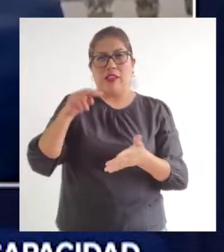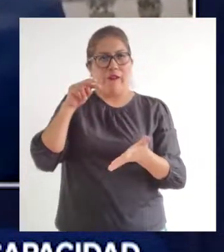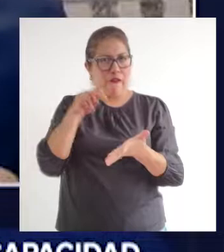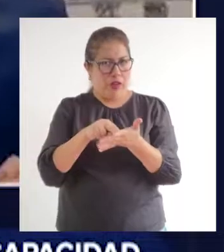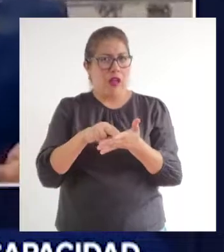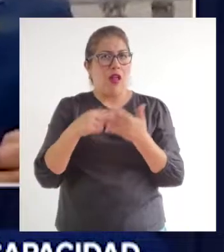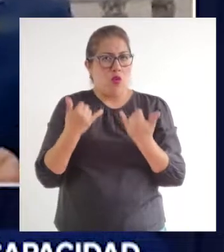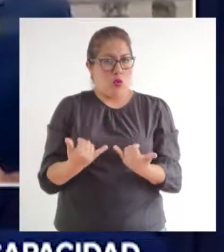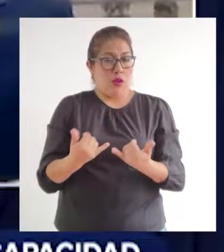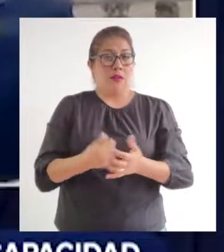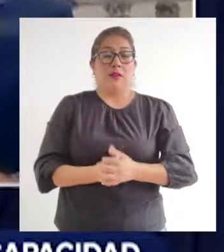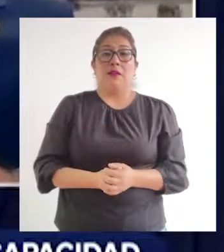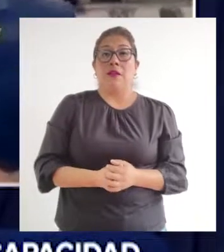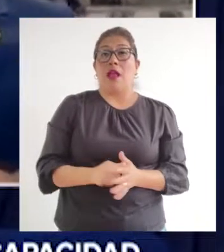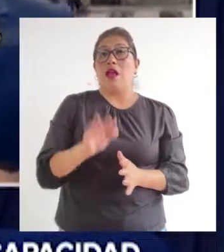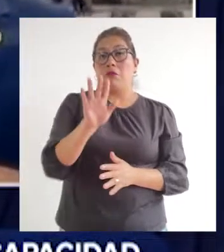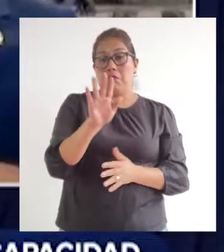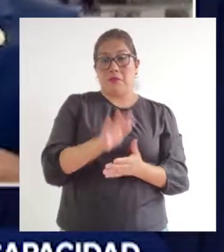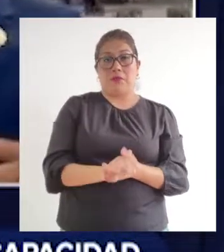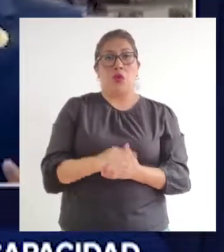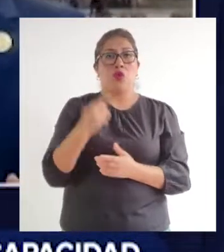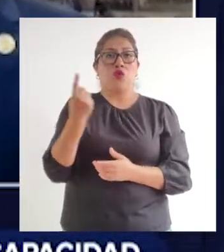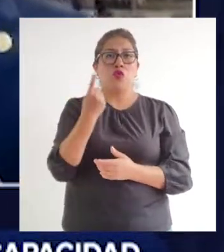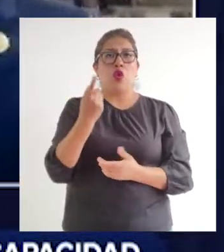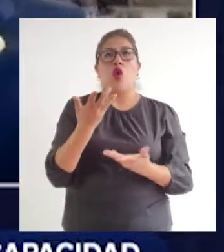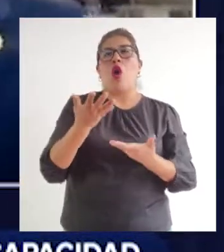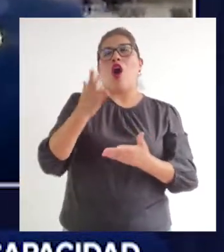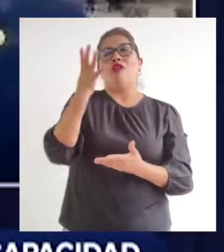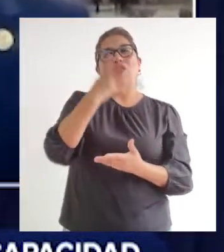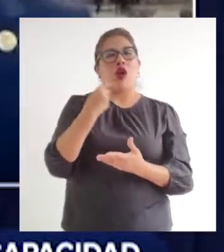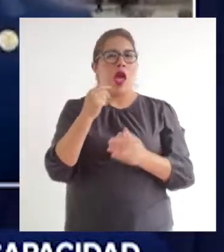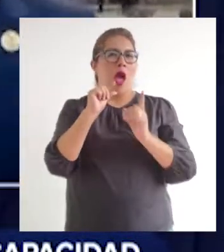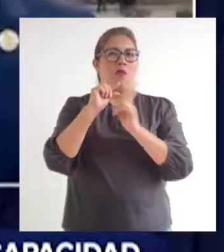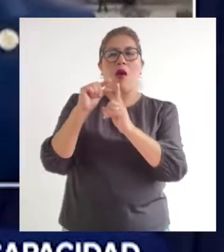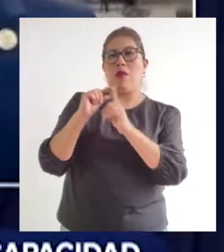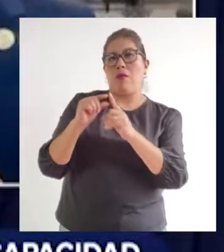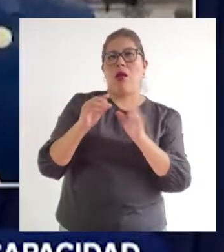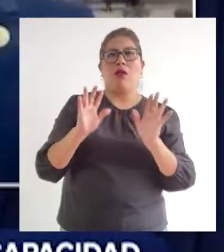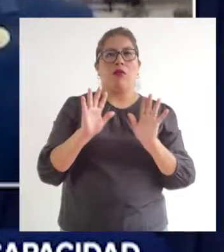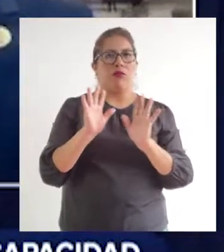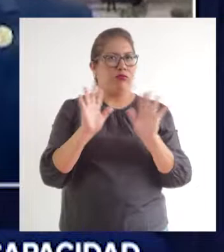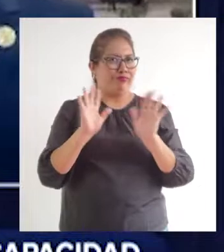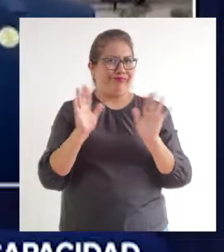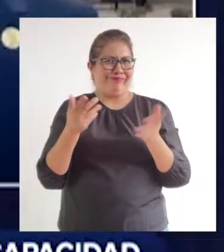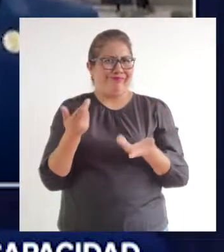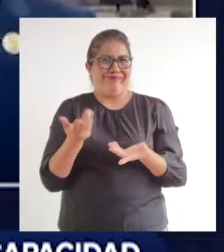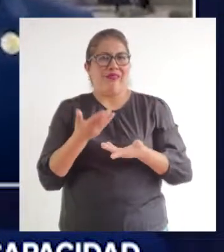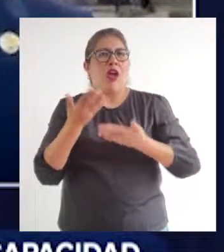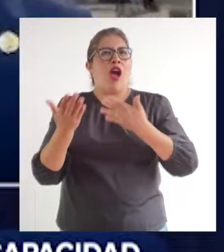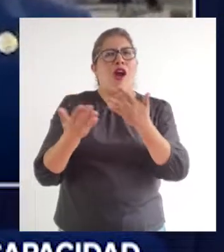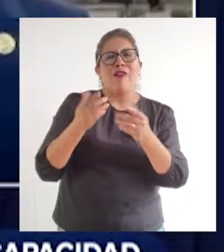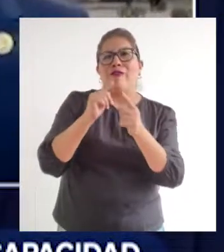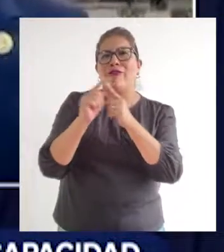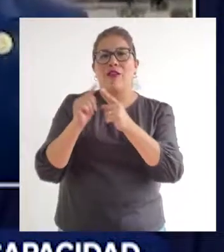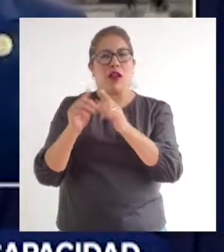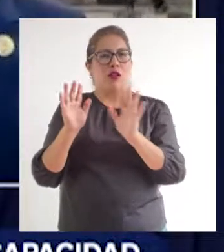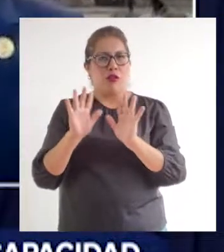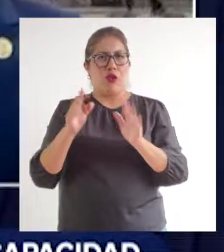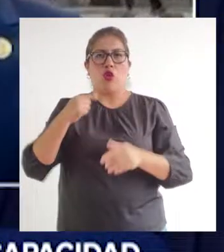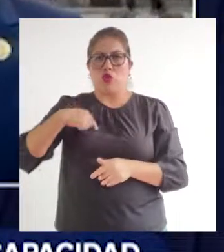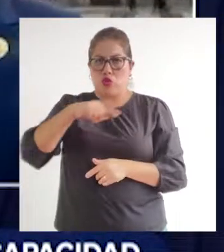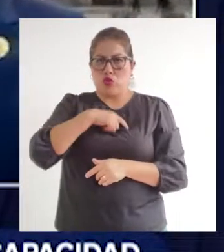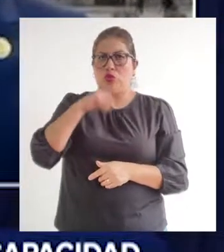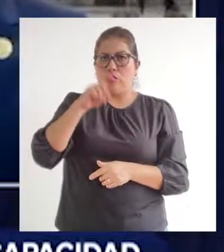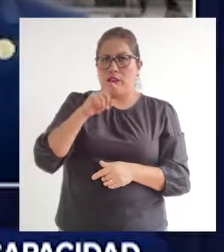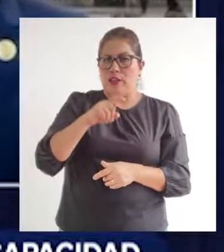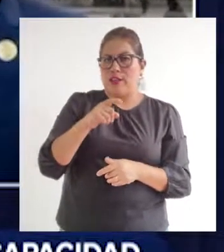ahora. Entonces, para que no todo sea retórica, porque no trabajamos en esa línea, sino damos